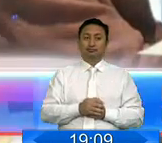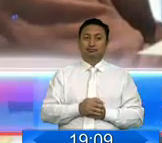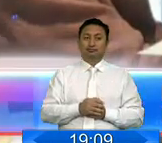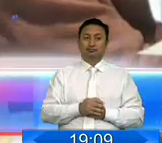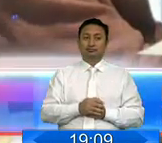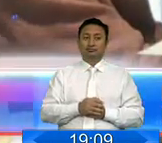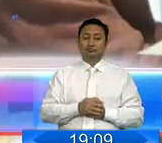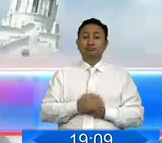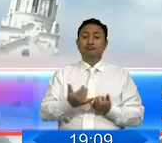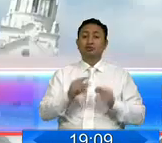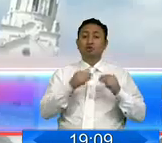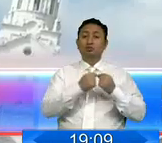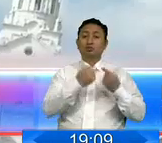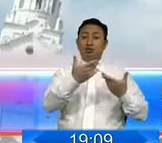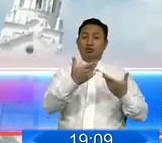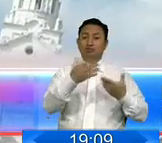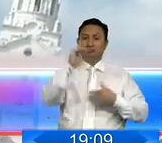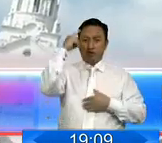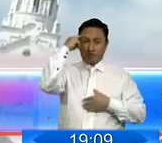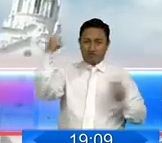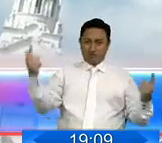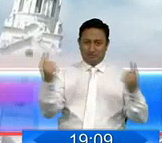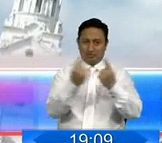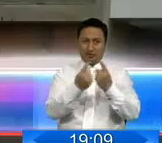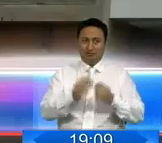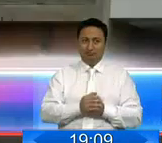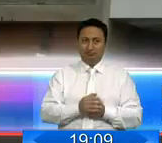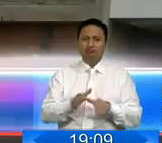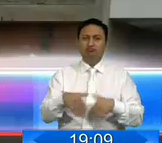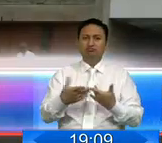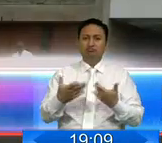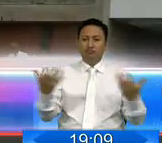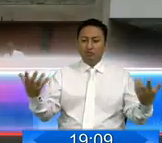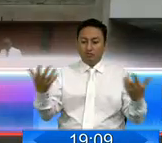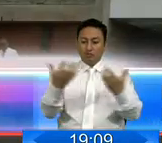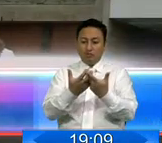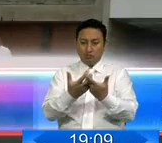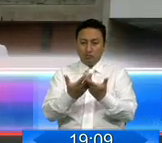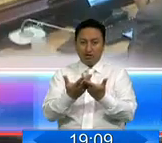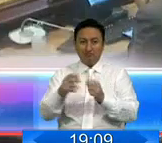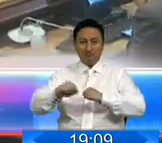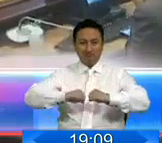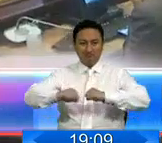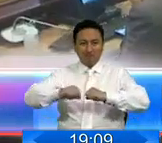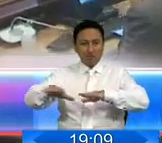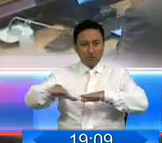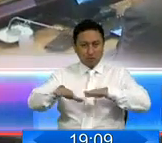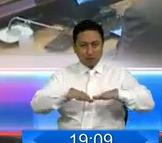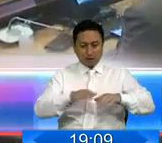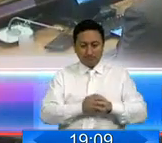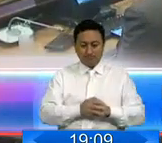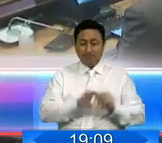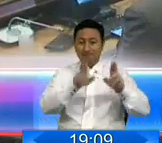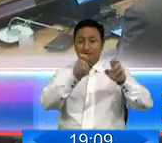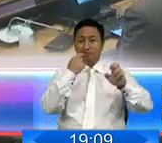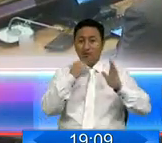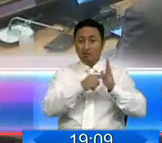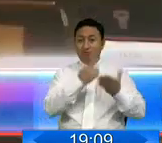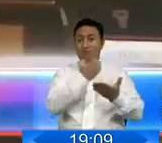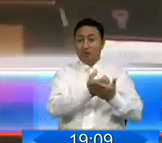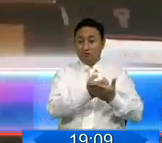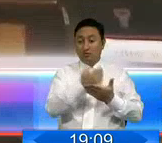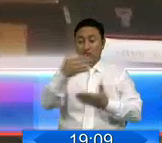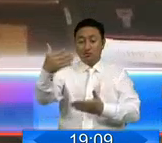estamos en el gobierno. El objetivo, encaminarse a un trabajo coordinado, pues lo que se busca es que temas sensibles como el económico y